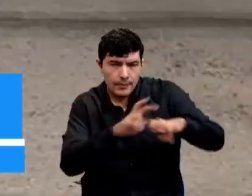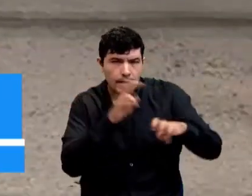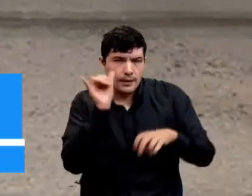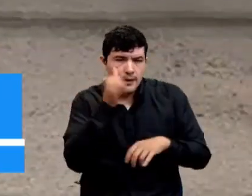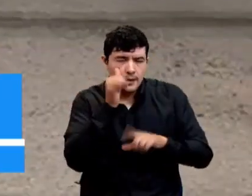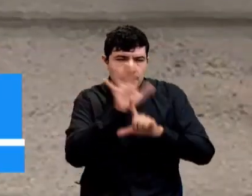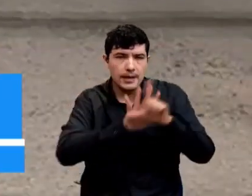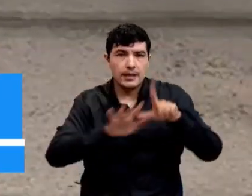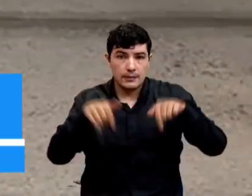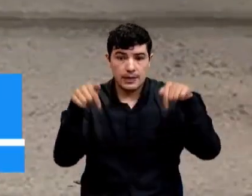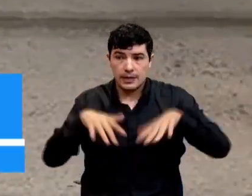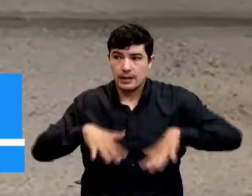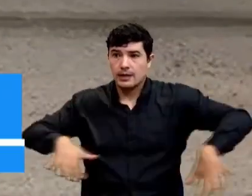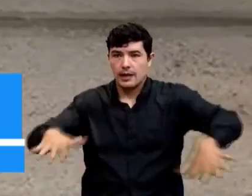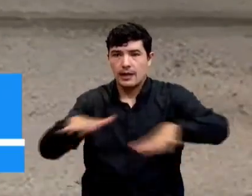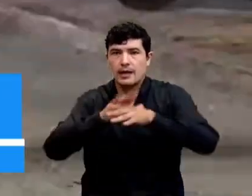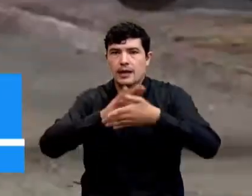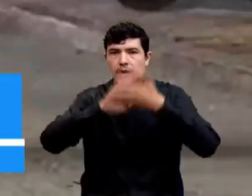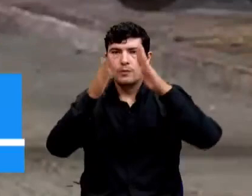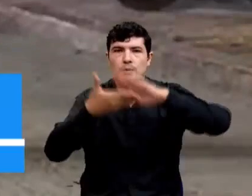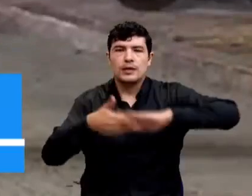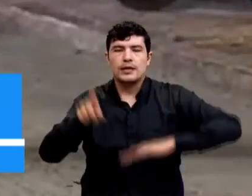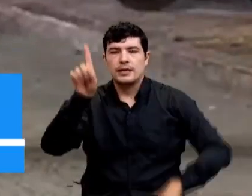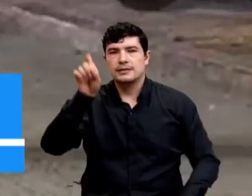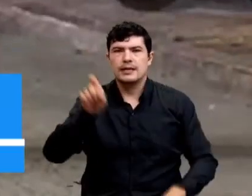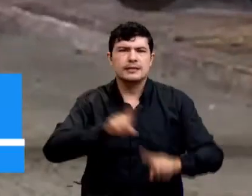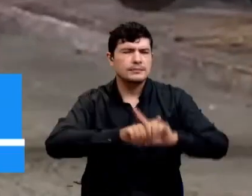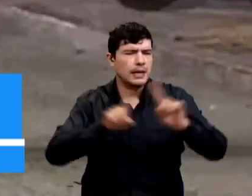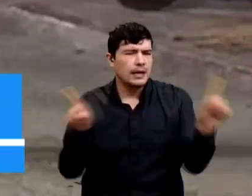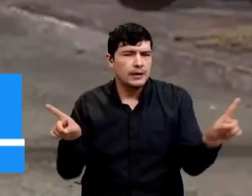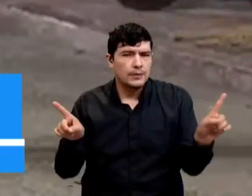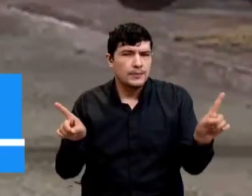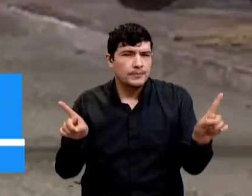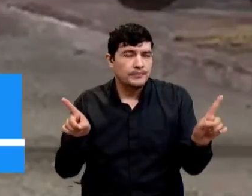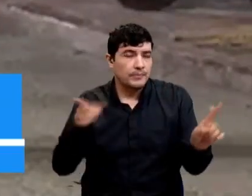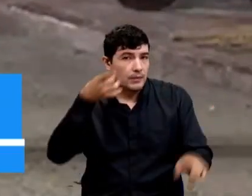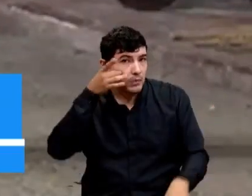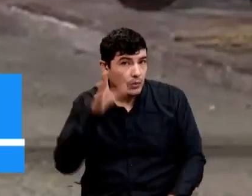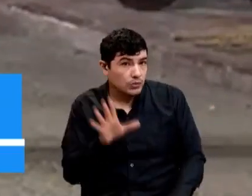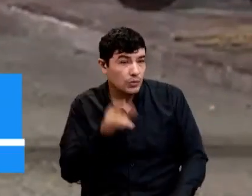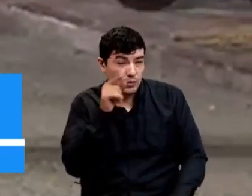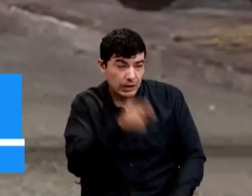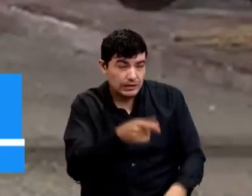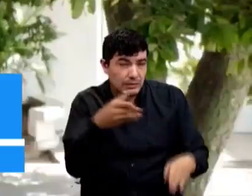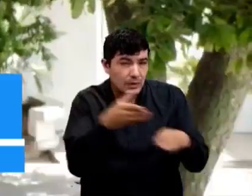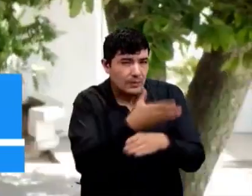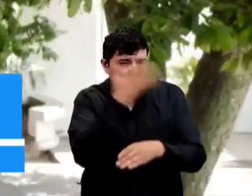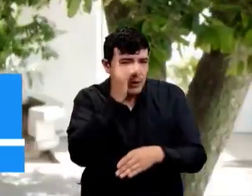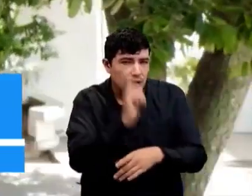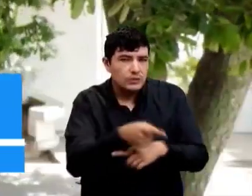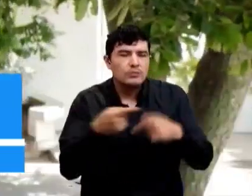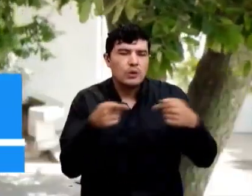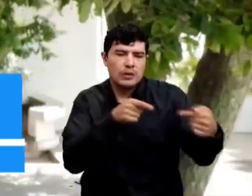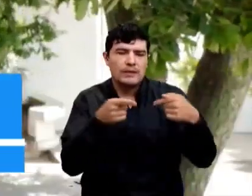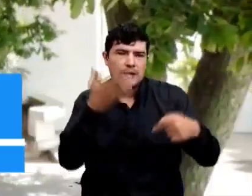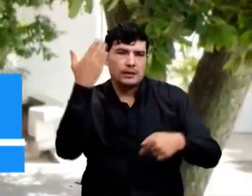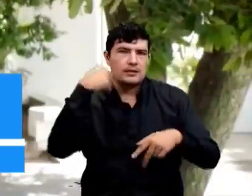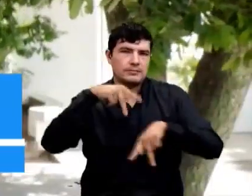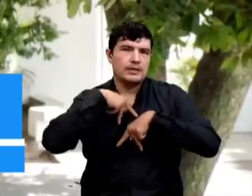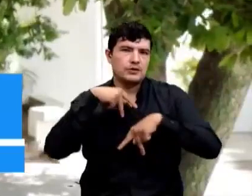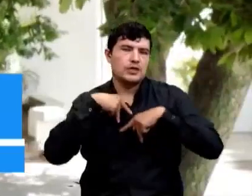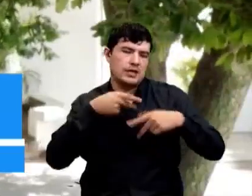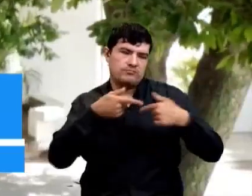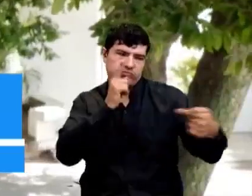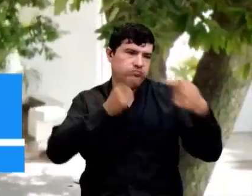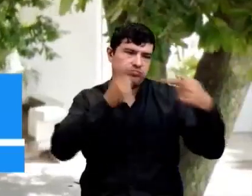seguridad lo ocurrido en esta parte de la comuna 6. Sin embargo, no descartan un ajuste de cuentas. Hay varias comunas donde eso no